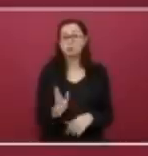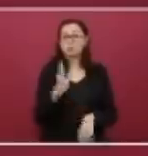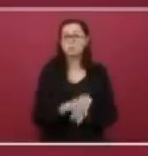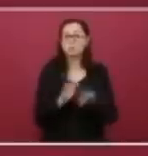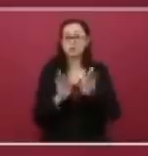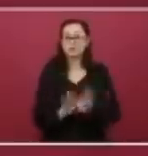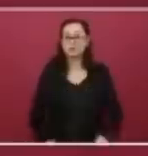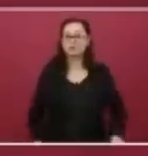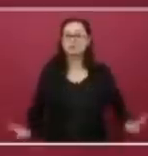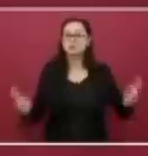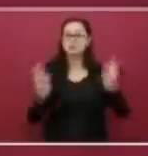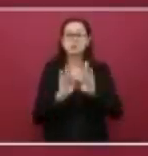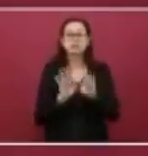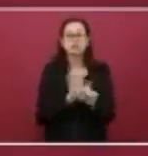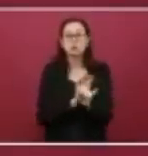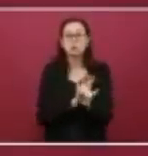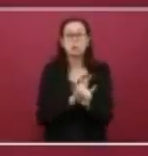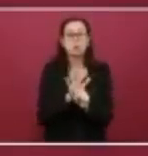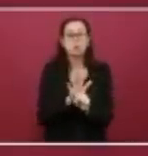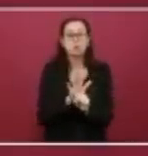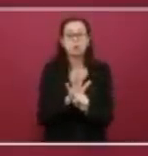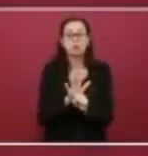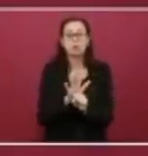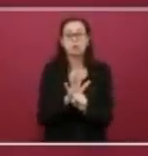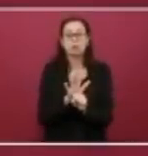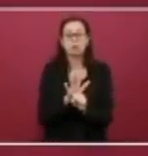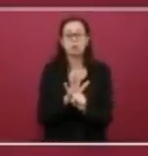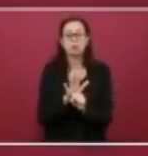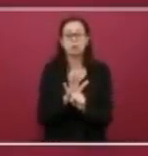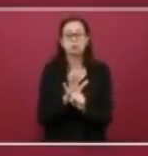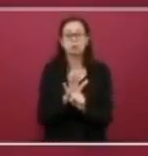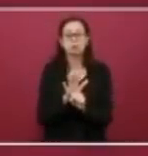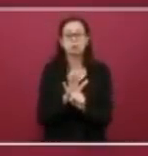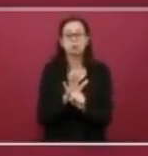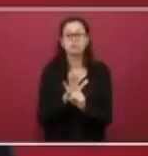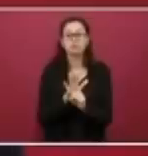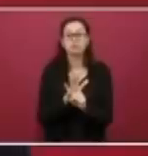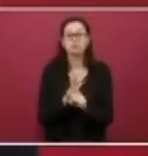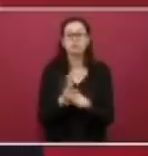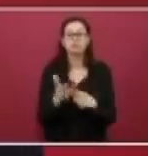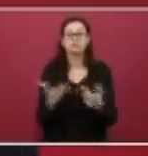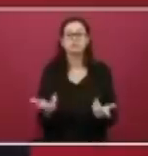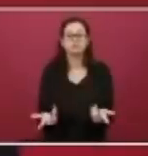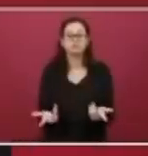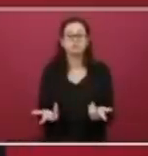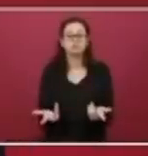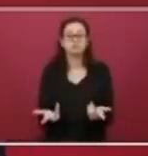importante es que y empeñamos